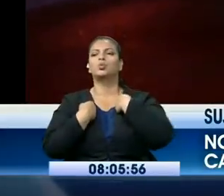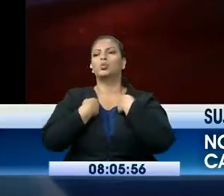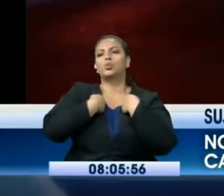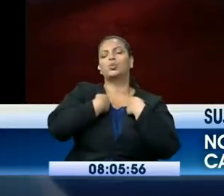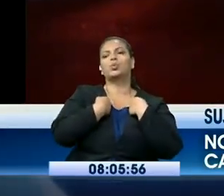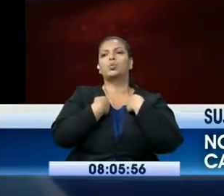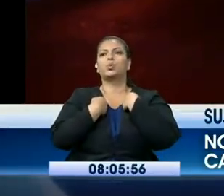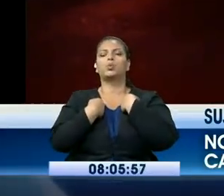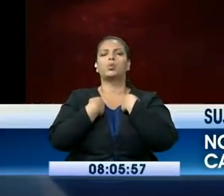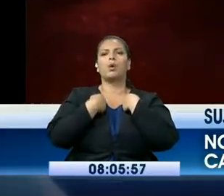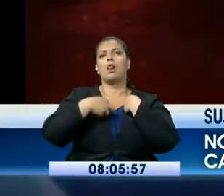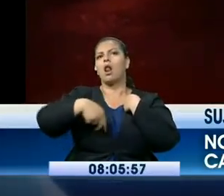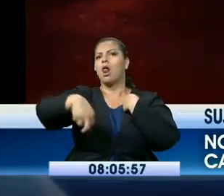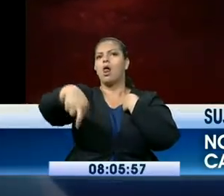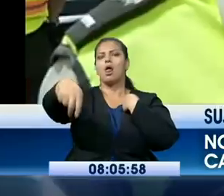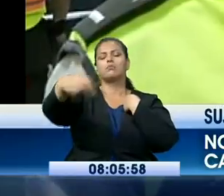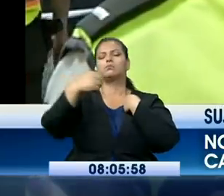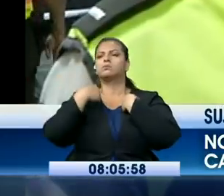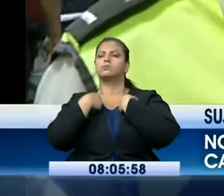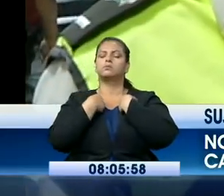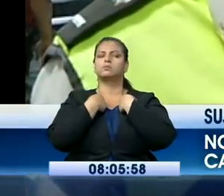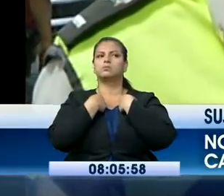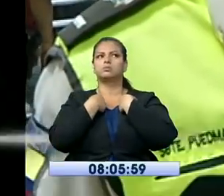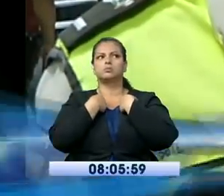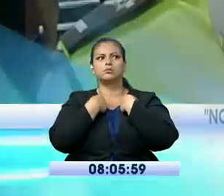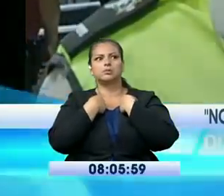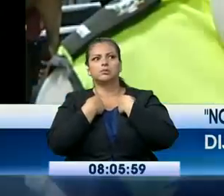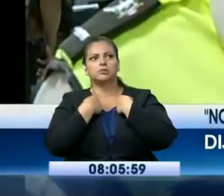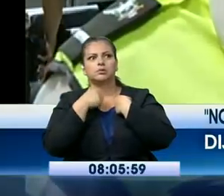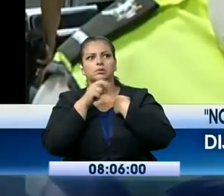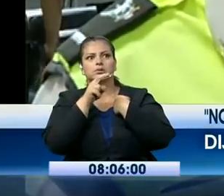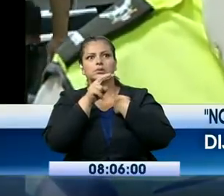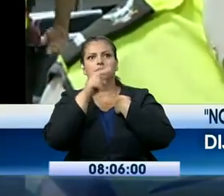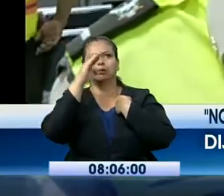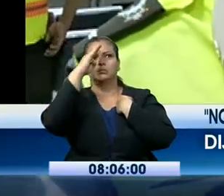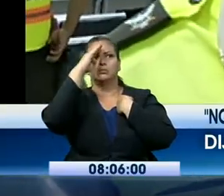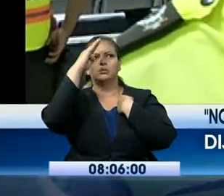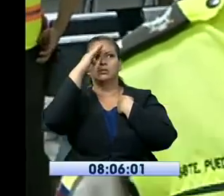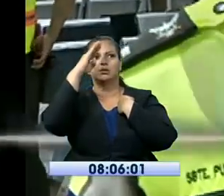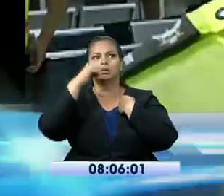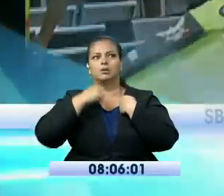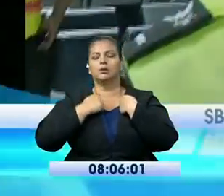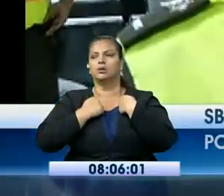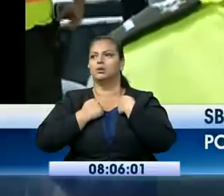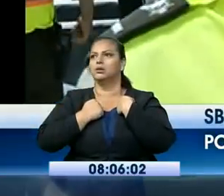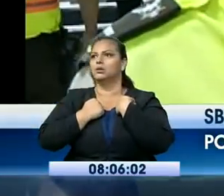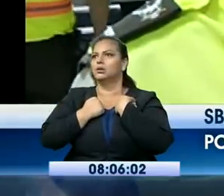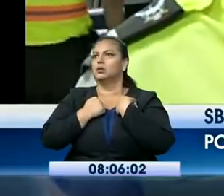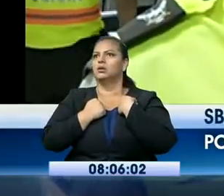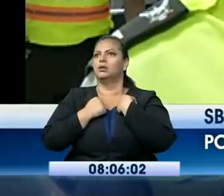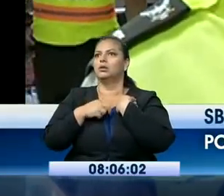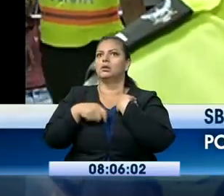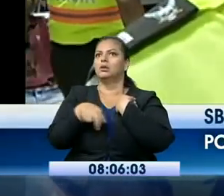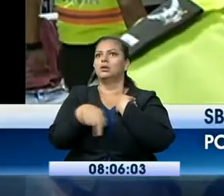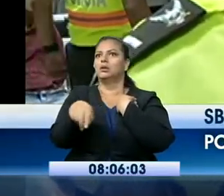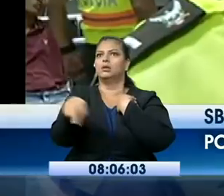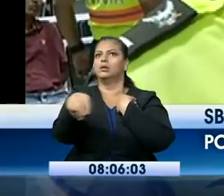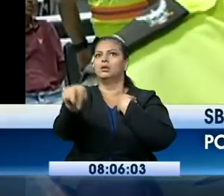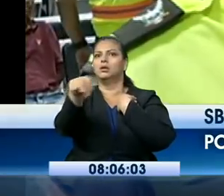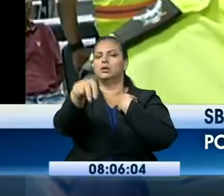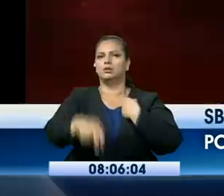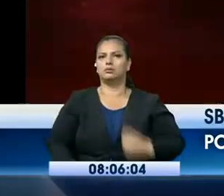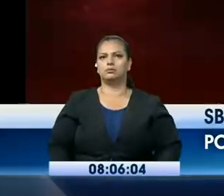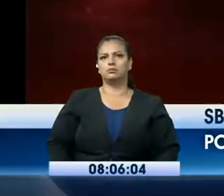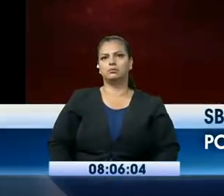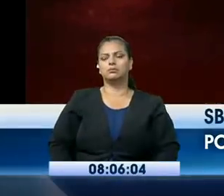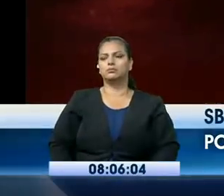algún tipo de asalto que notó la presencia policial adoptó a una multitud inusual y diversidad de control qué quiere decir eso que mientras la presión policial